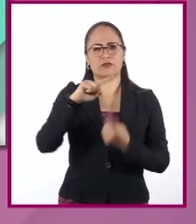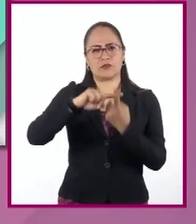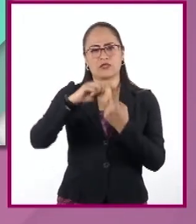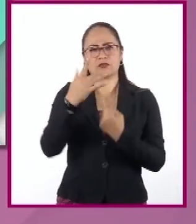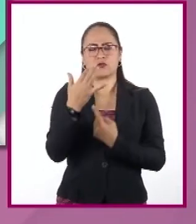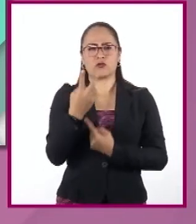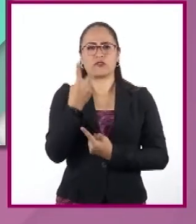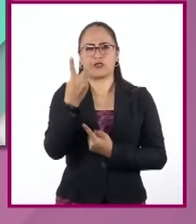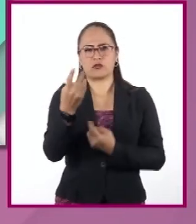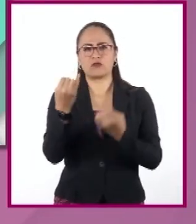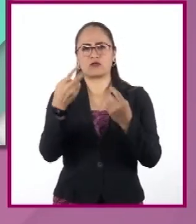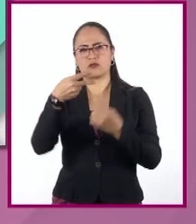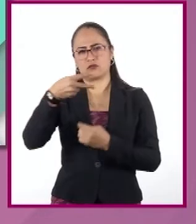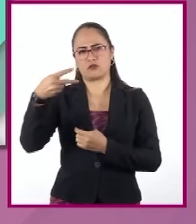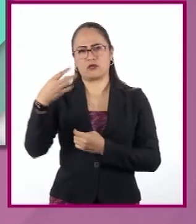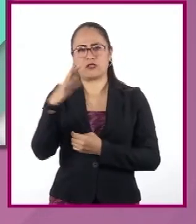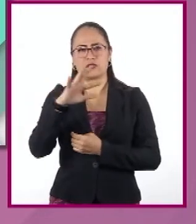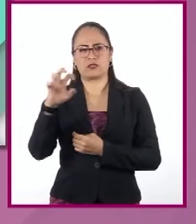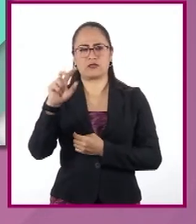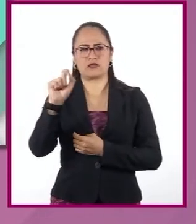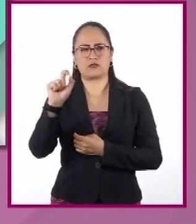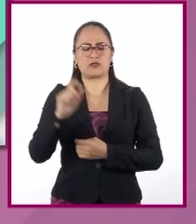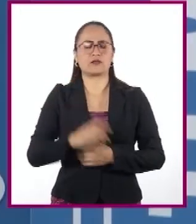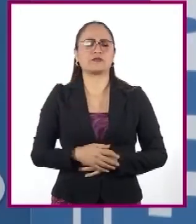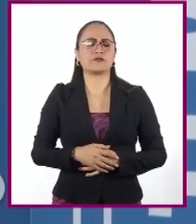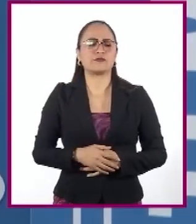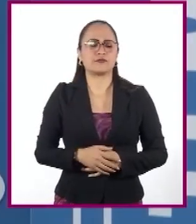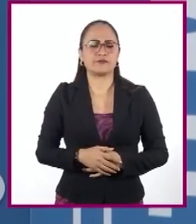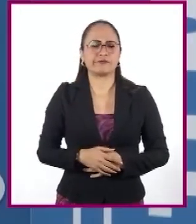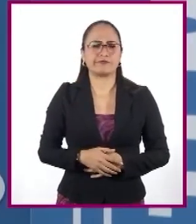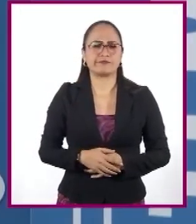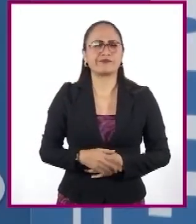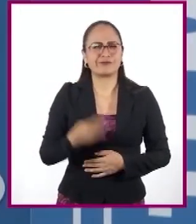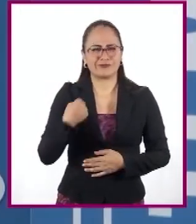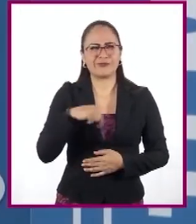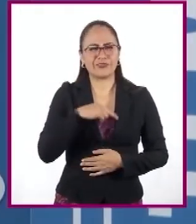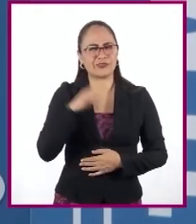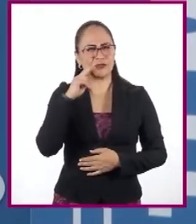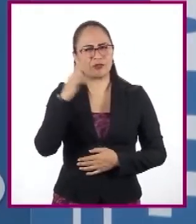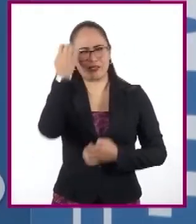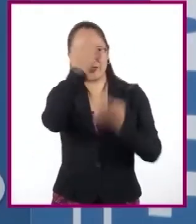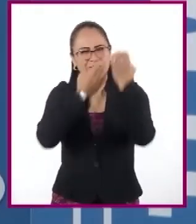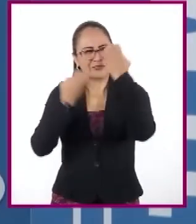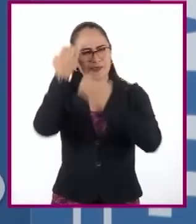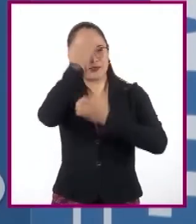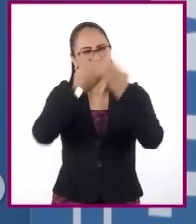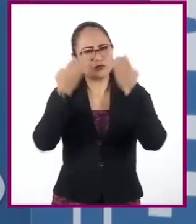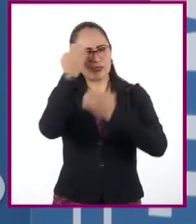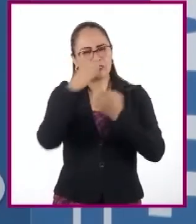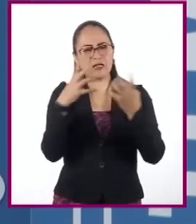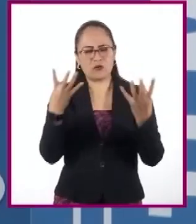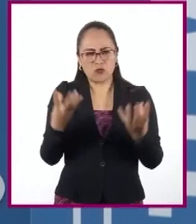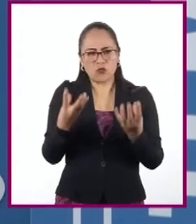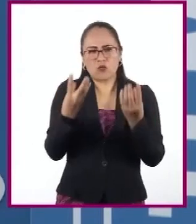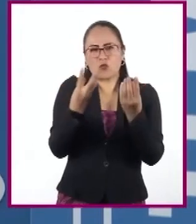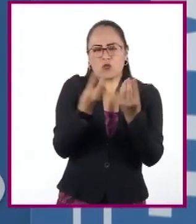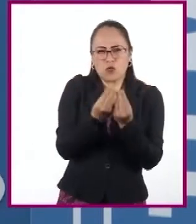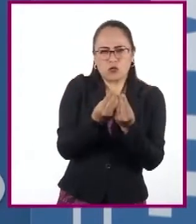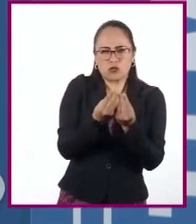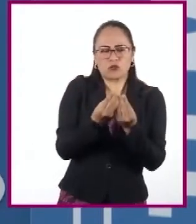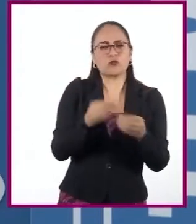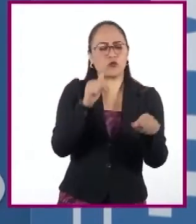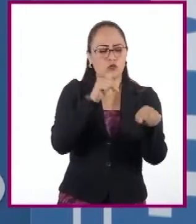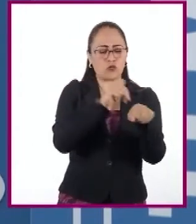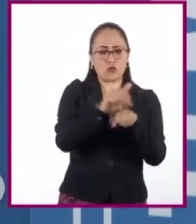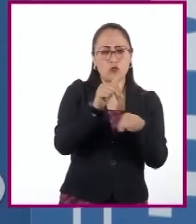52 es igual a 520. Como hemos analizado hasta aquí, la combinación de números